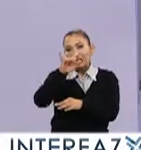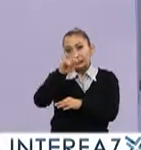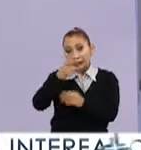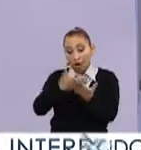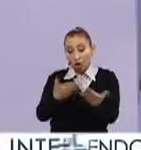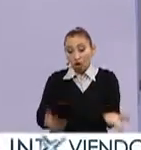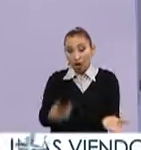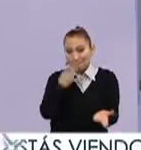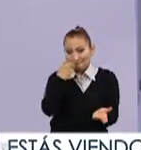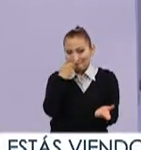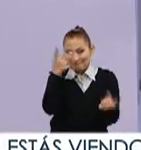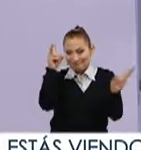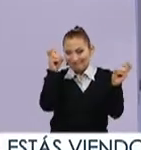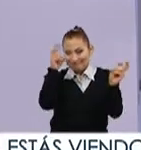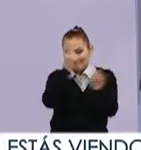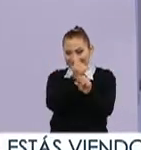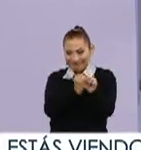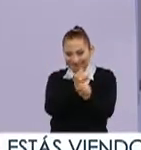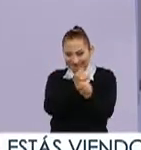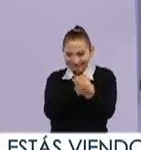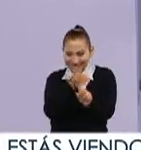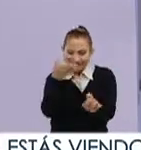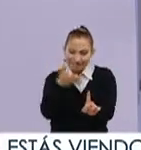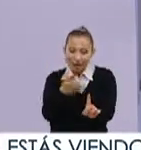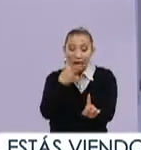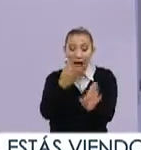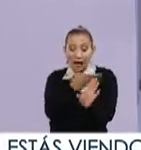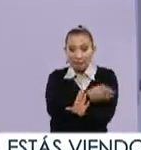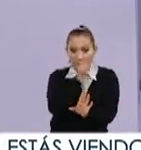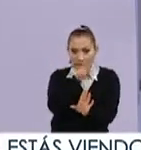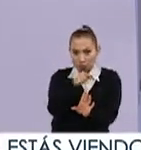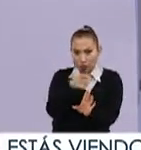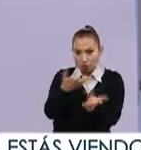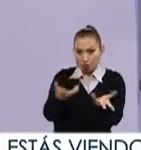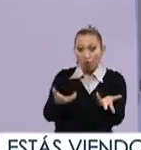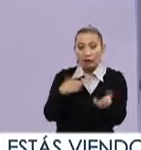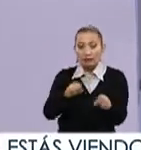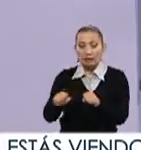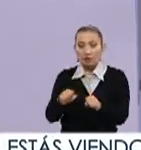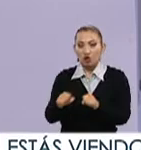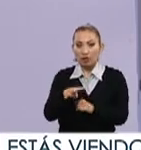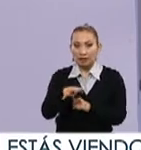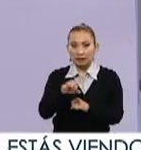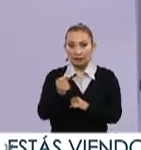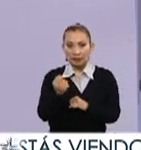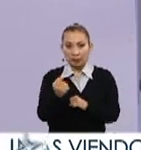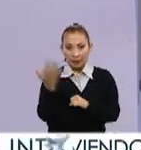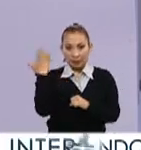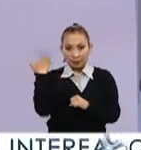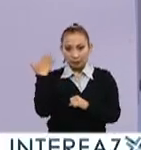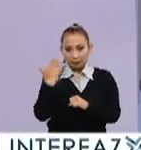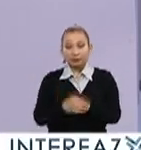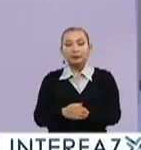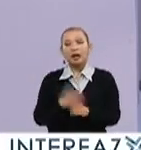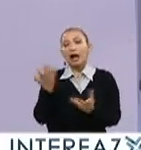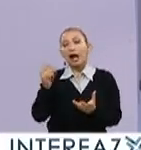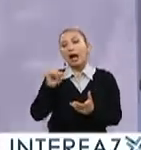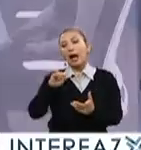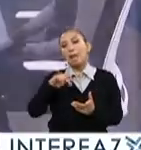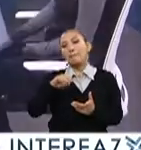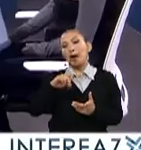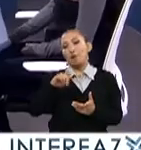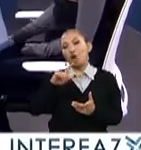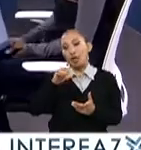ocasión nos va a platicar de una investigación que se hizo a propósito precisamente del sismo del 19 de septiembre pasado. Amapola,